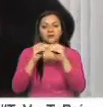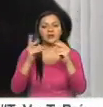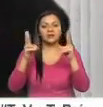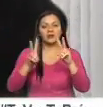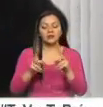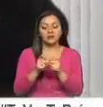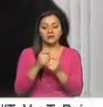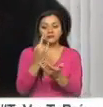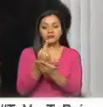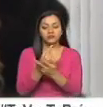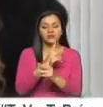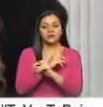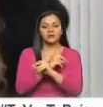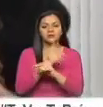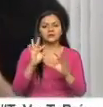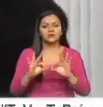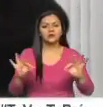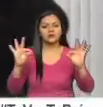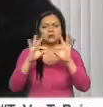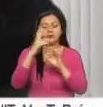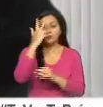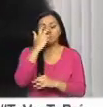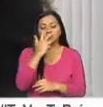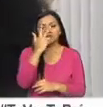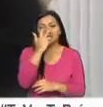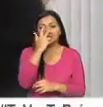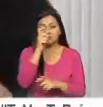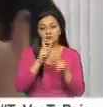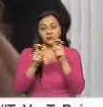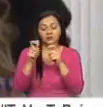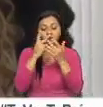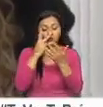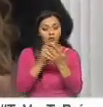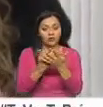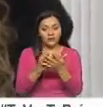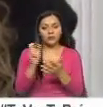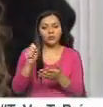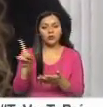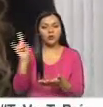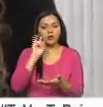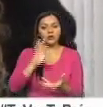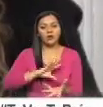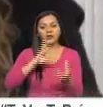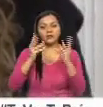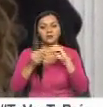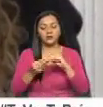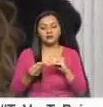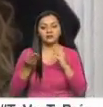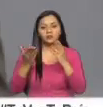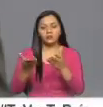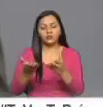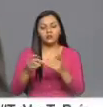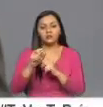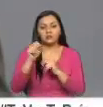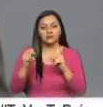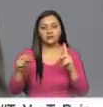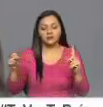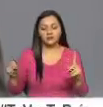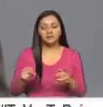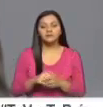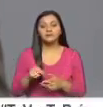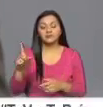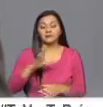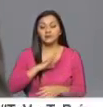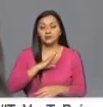personas con discapacidad. Esto es muy importante porque actualmente, por ejemplo, las personas con discapacidad visual no pueden hacer uso de esta herramienta. Ricardo